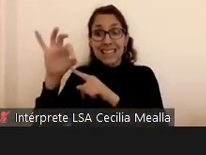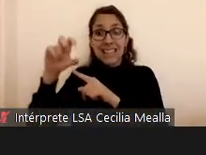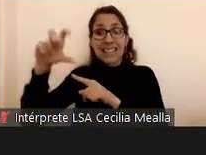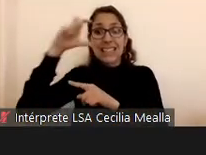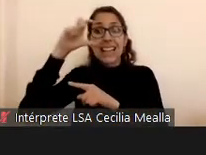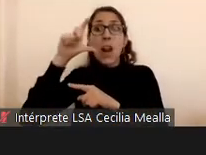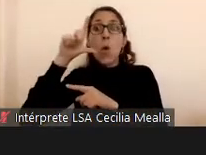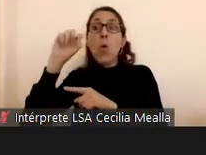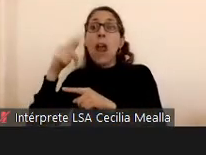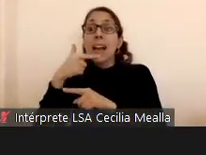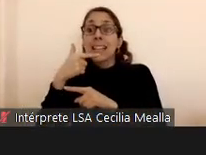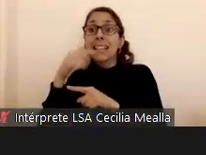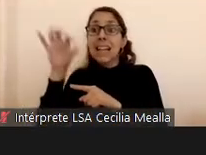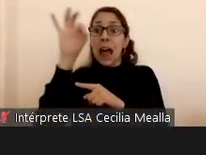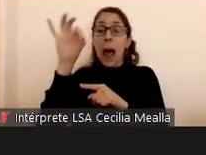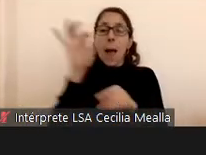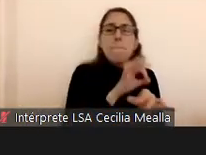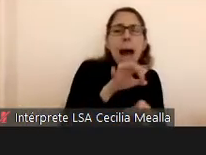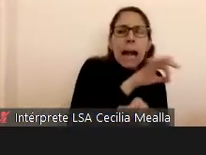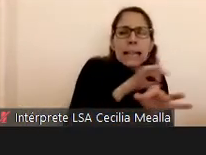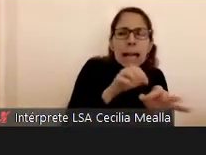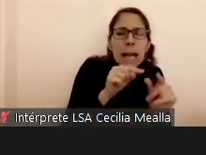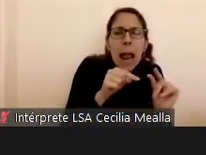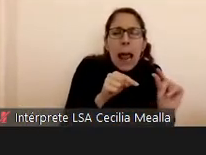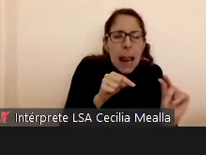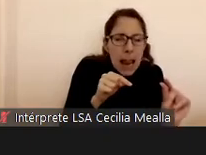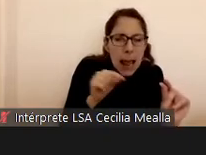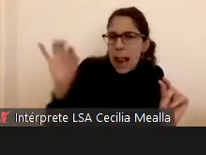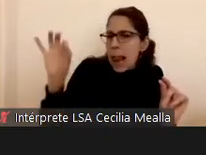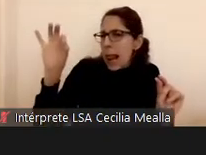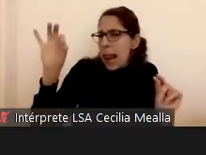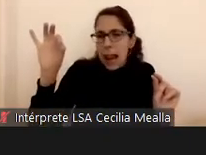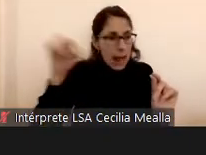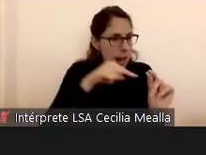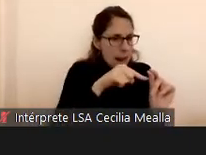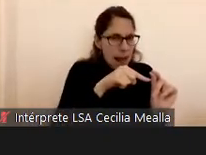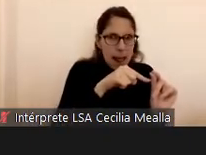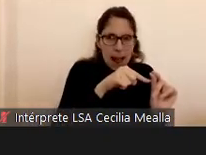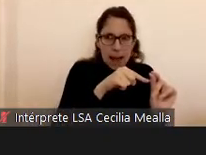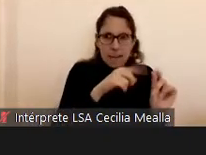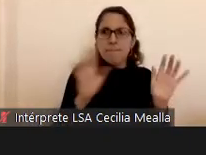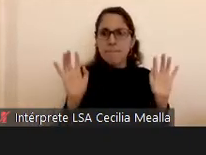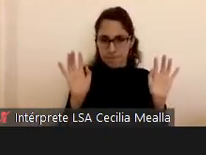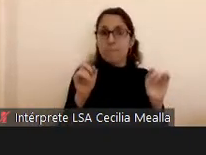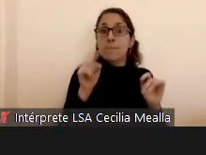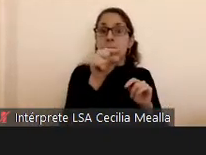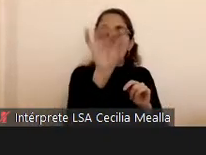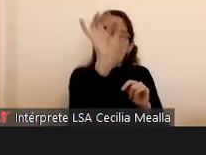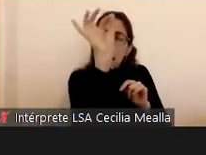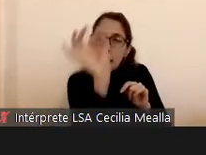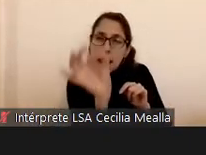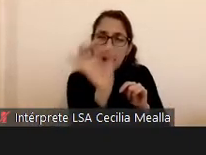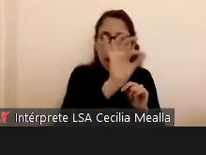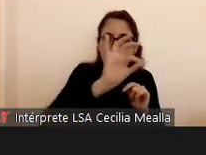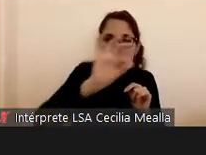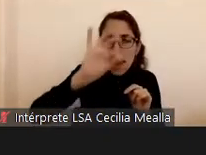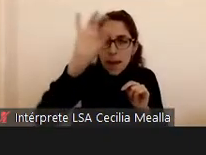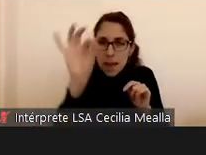epiteliales. Entonces, estas estructuras mucho más pequeñas son las